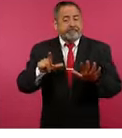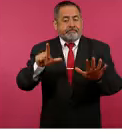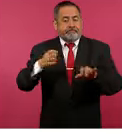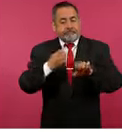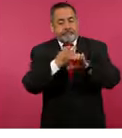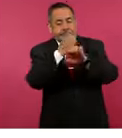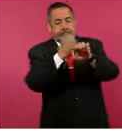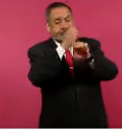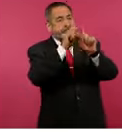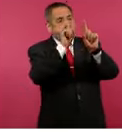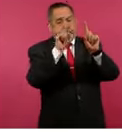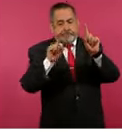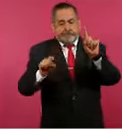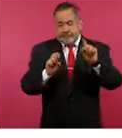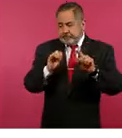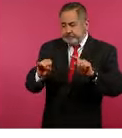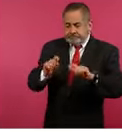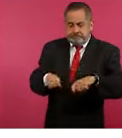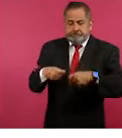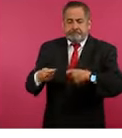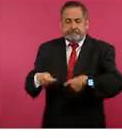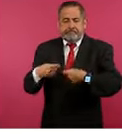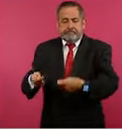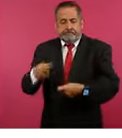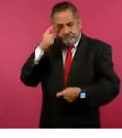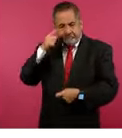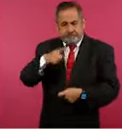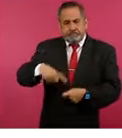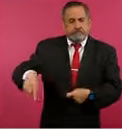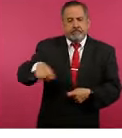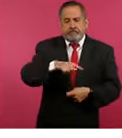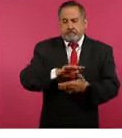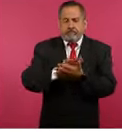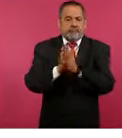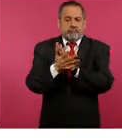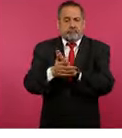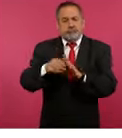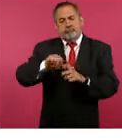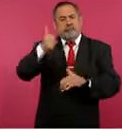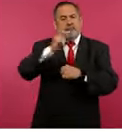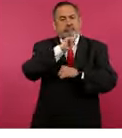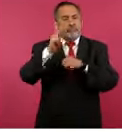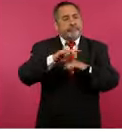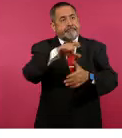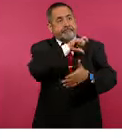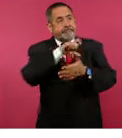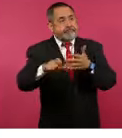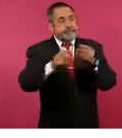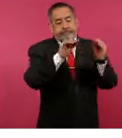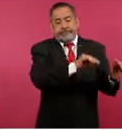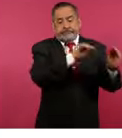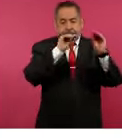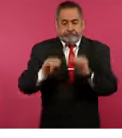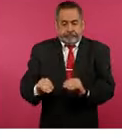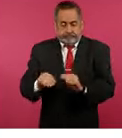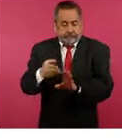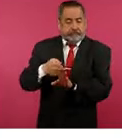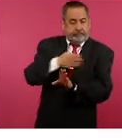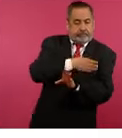del país y es para regularizar vehículos de procedencia extranjera que son anteriores